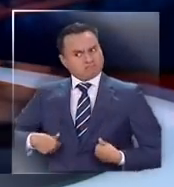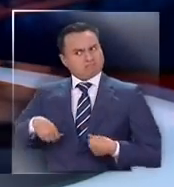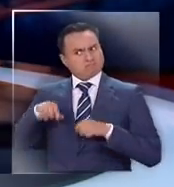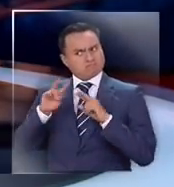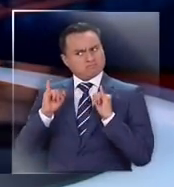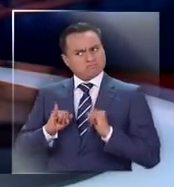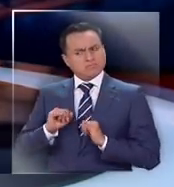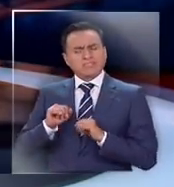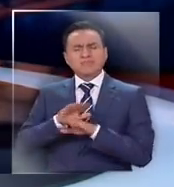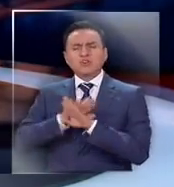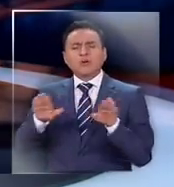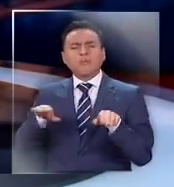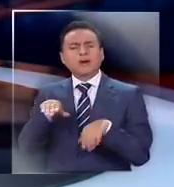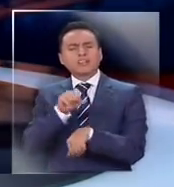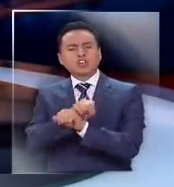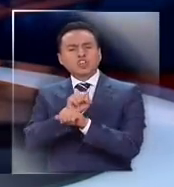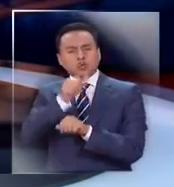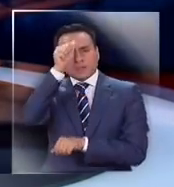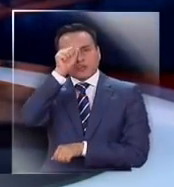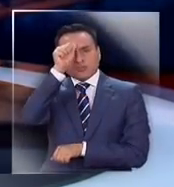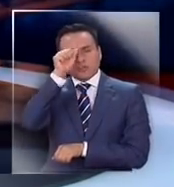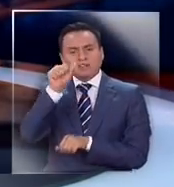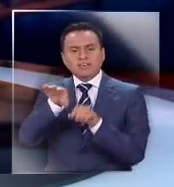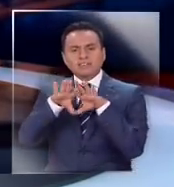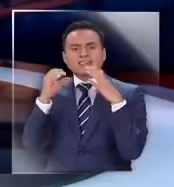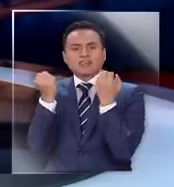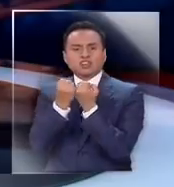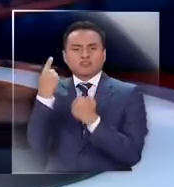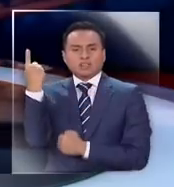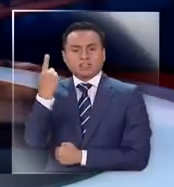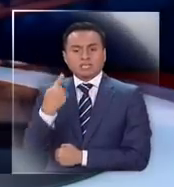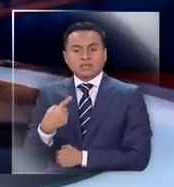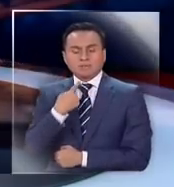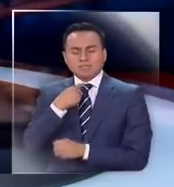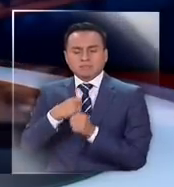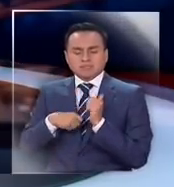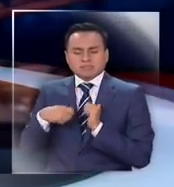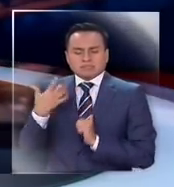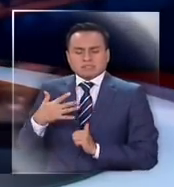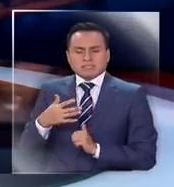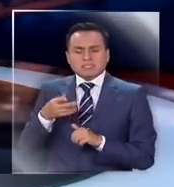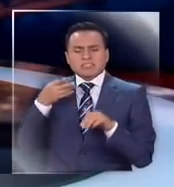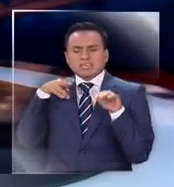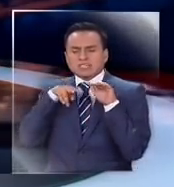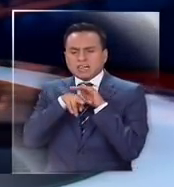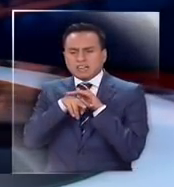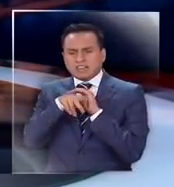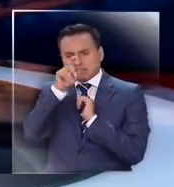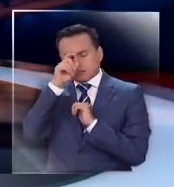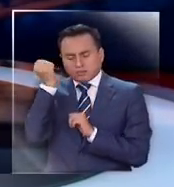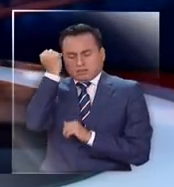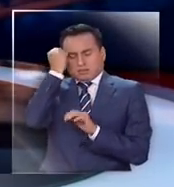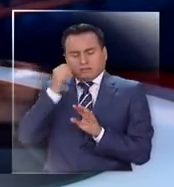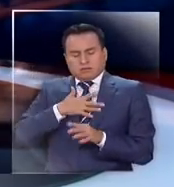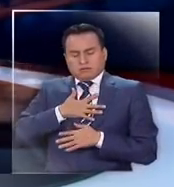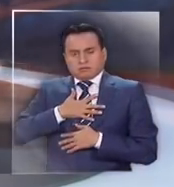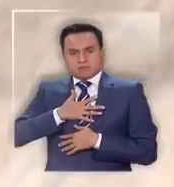vez terminado el partido del domingo en el Estadio Nacional. La víctima está internada en este momento en estado de shock.